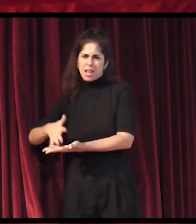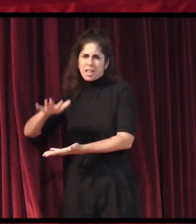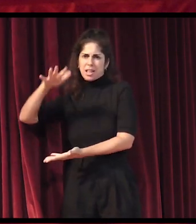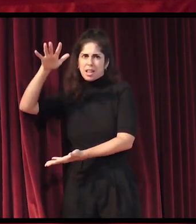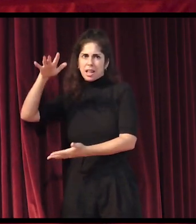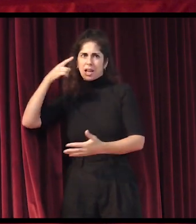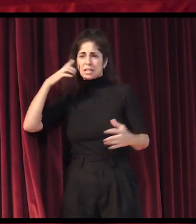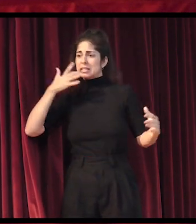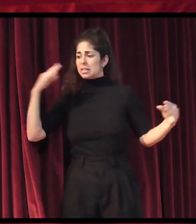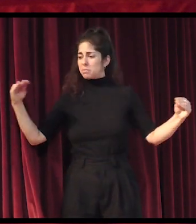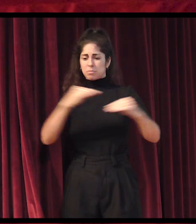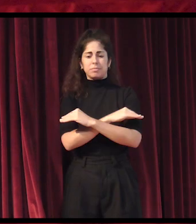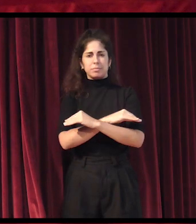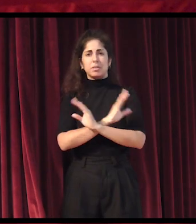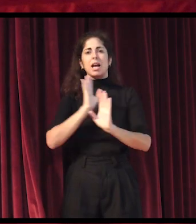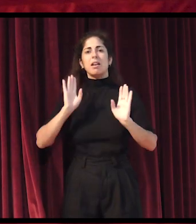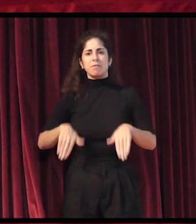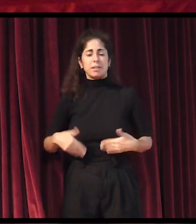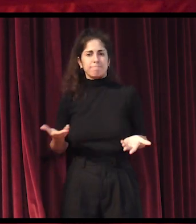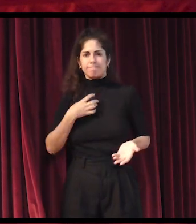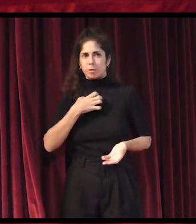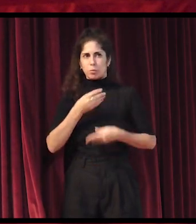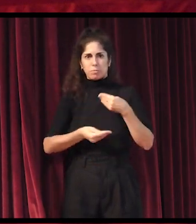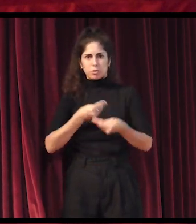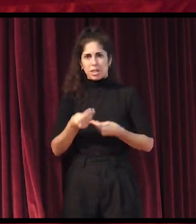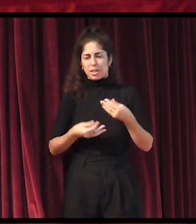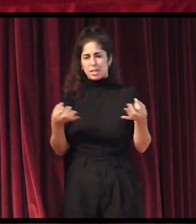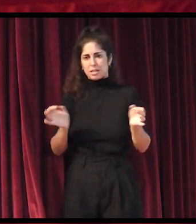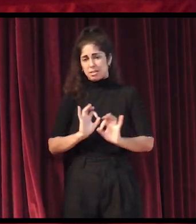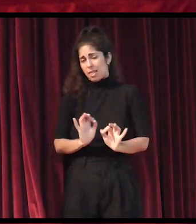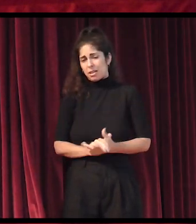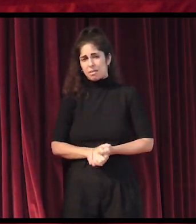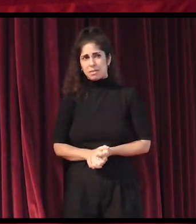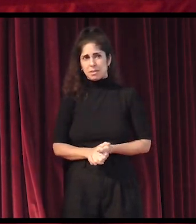creo que no hay nada que hacer, no debería ser así, pero está siendo así. Sí.